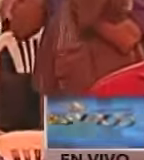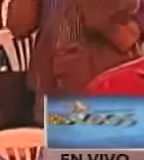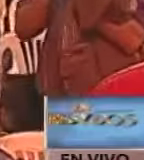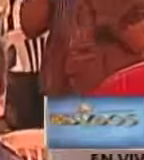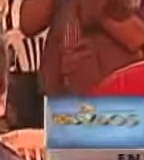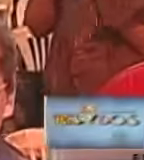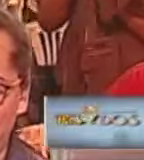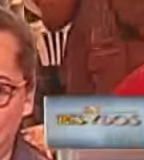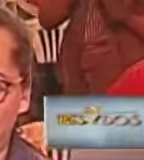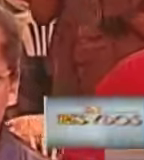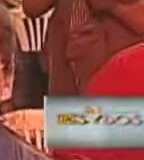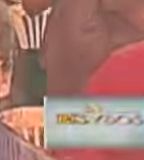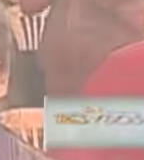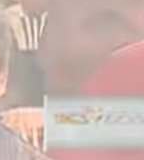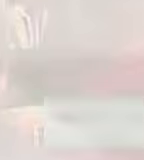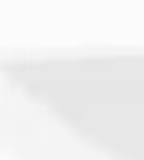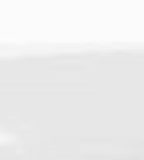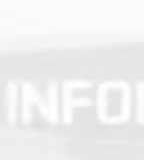Adelante.